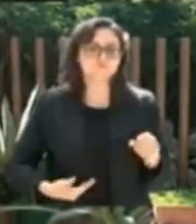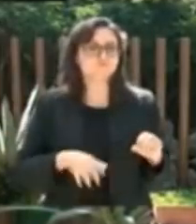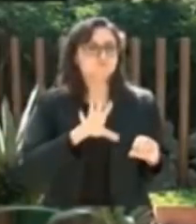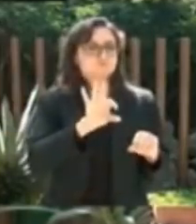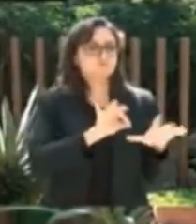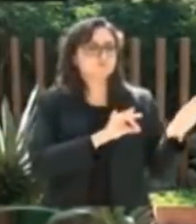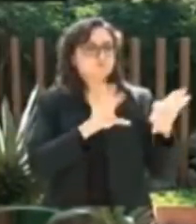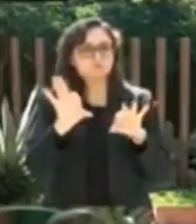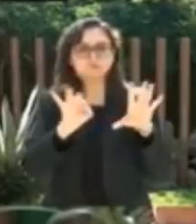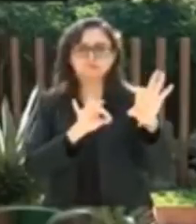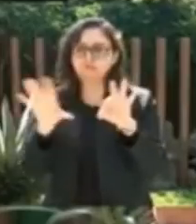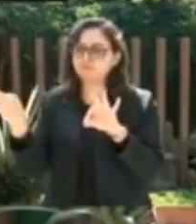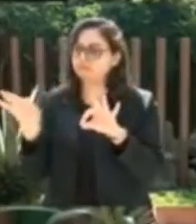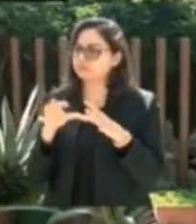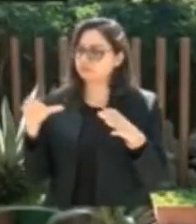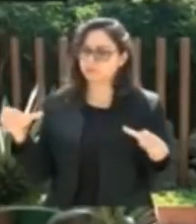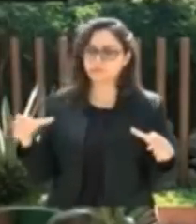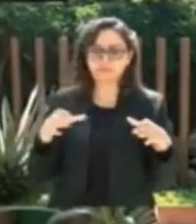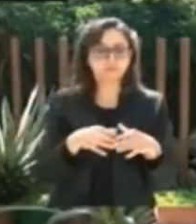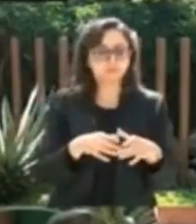y a los gobernadores